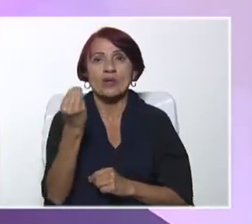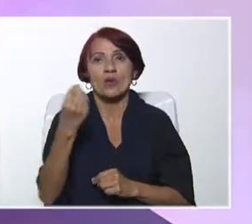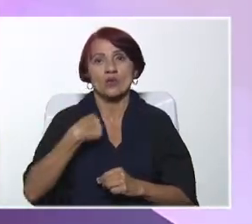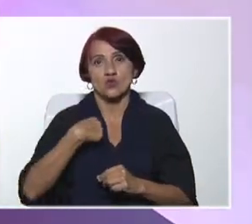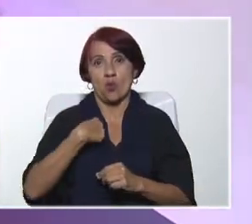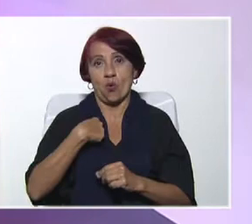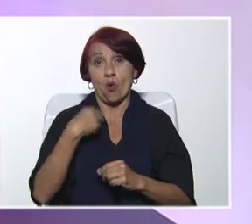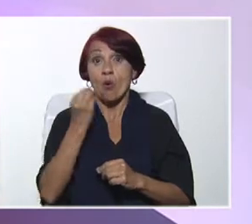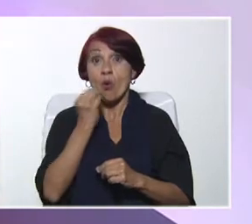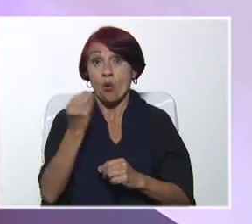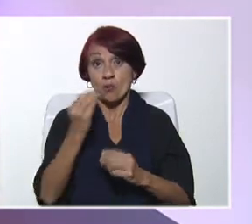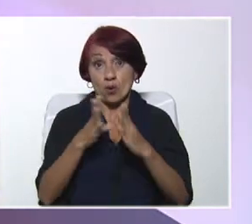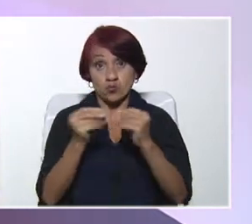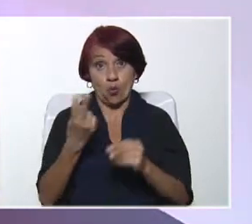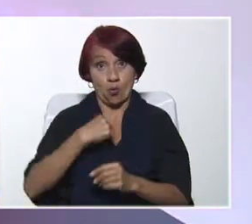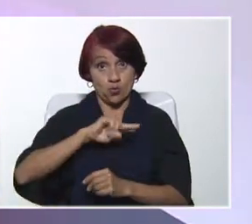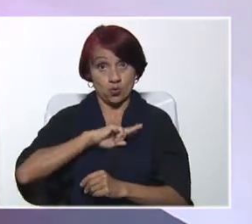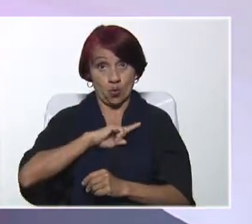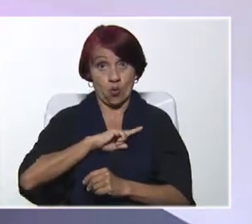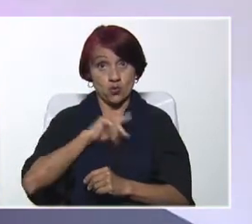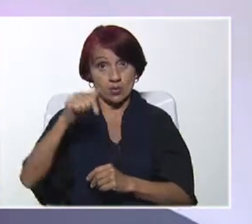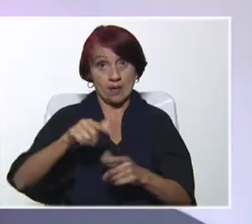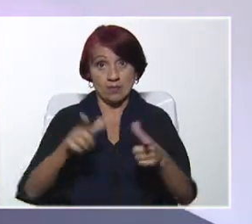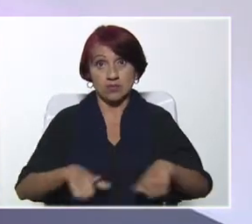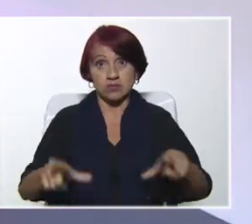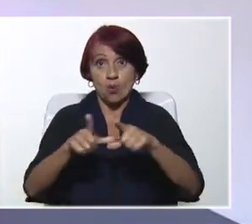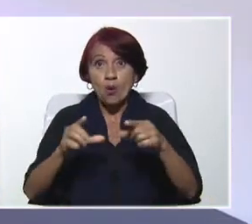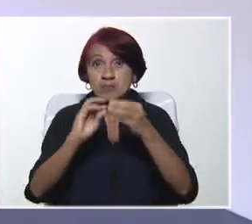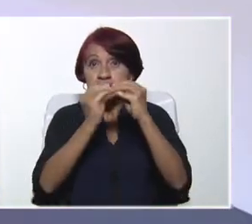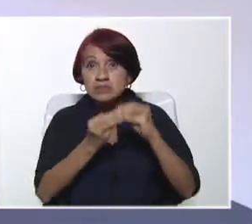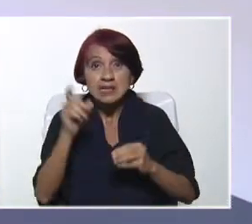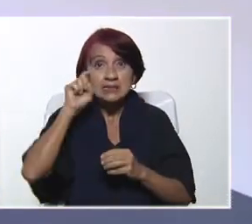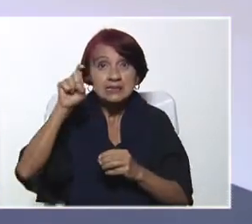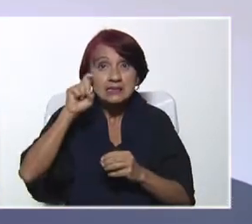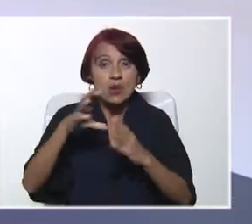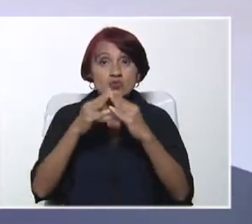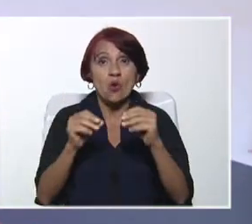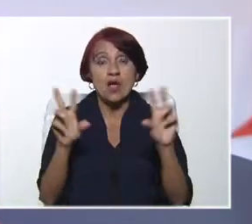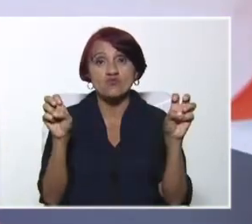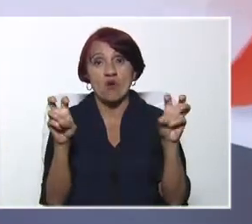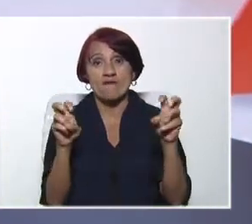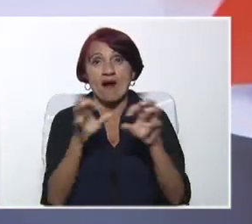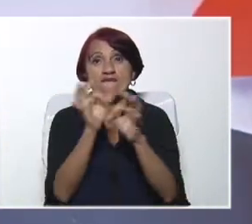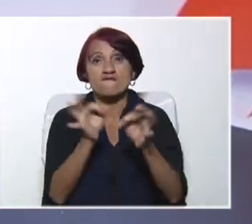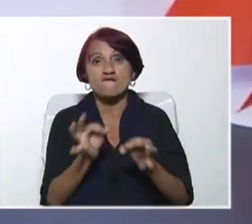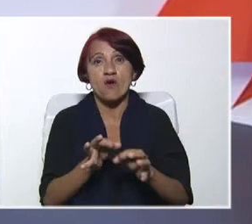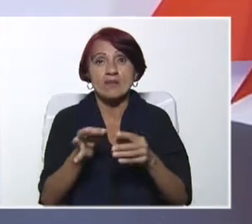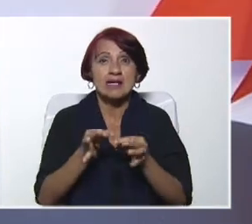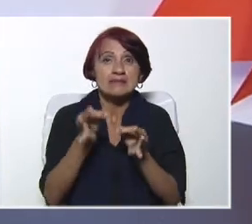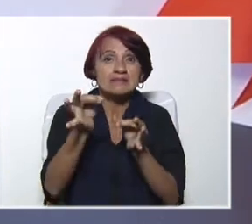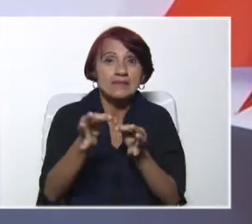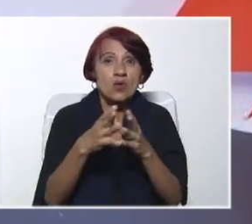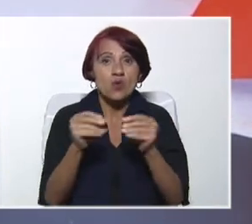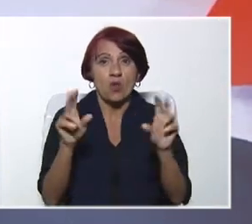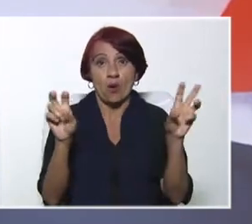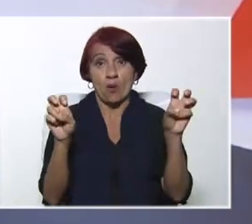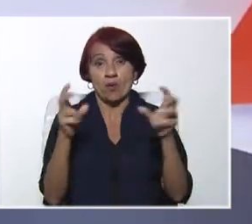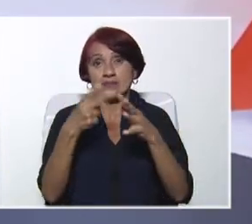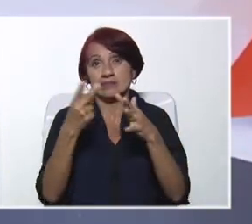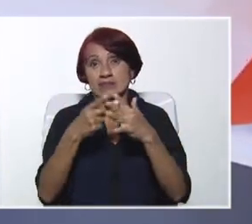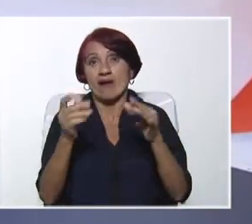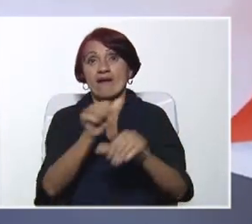yo, jóvenes como nosotros, que estamos construyendo esta nueva modalidad de educación a distancia en nuestro programa